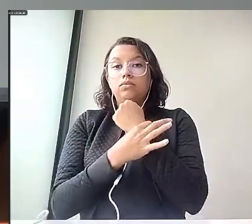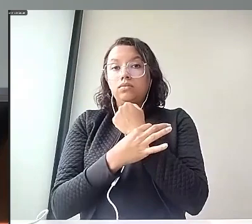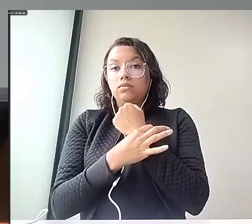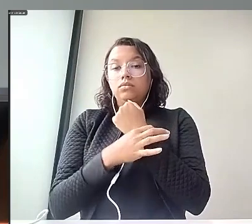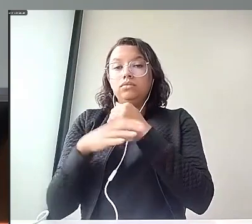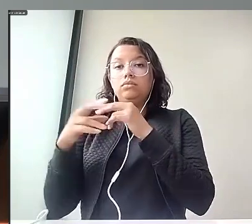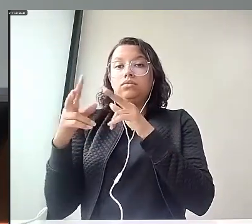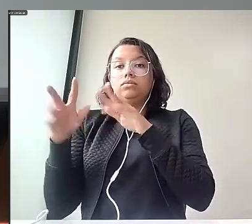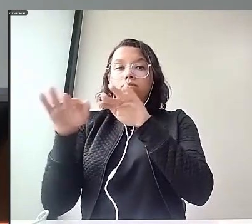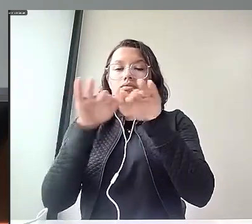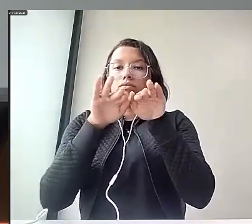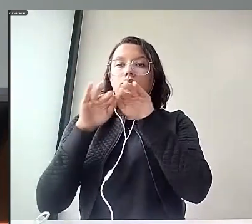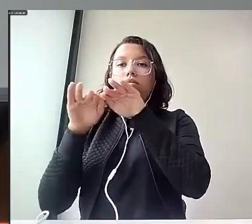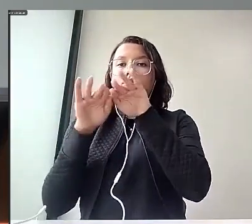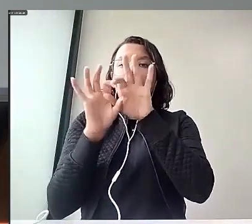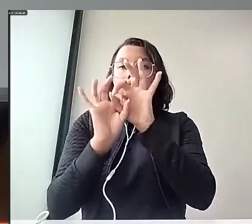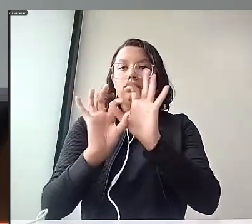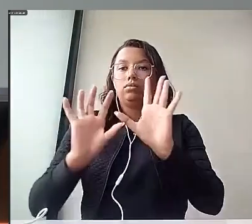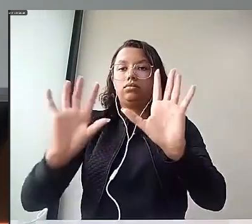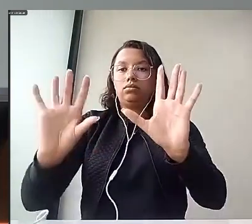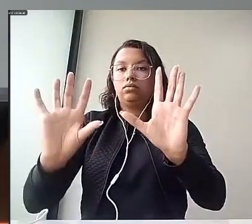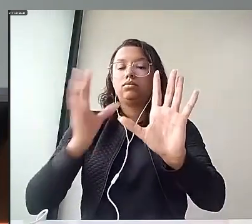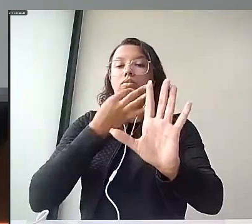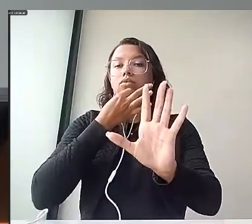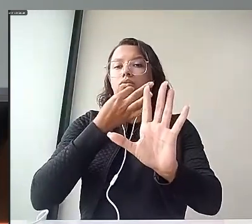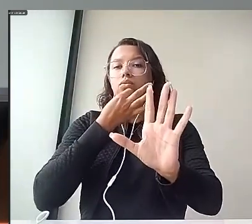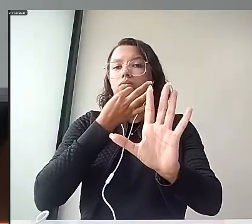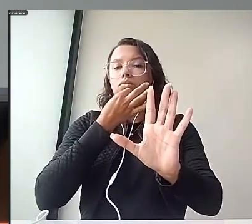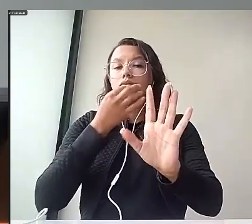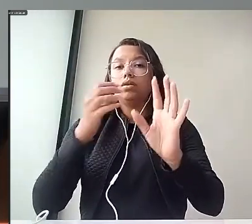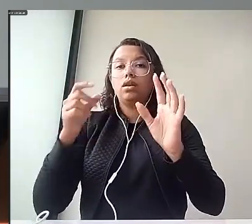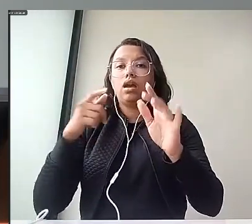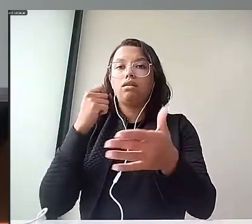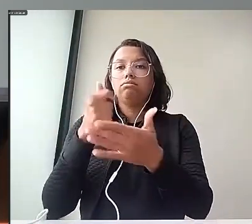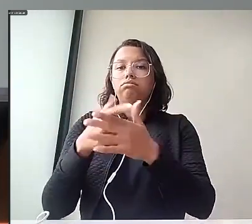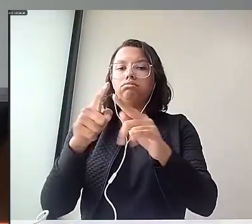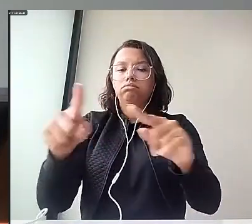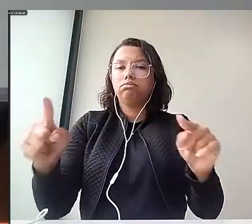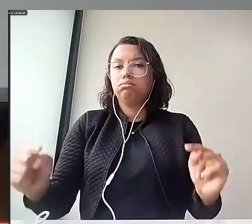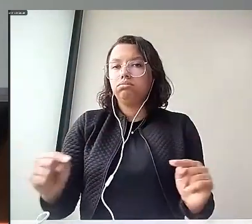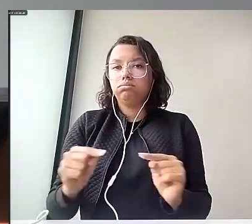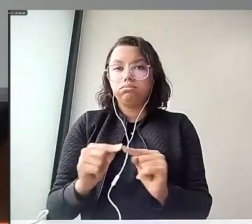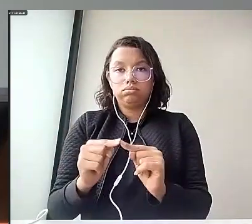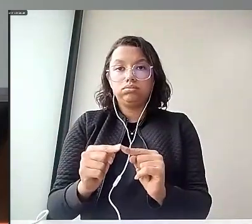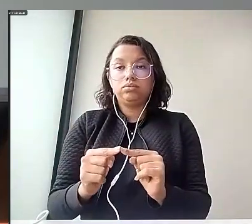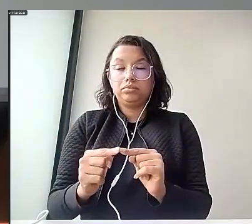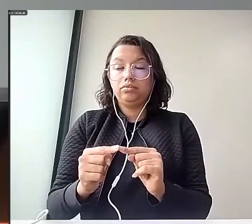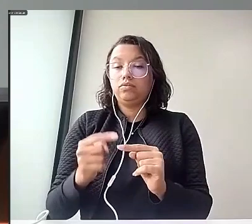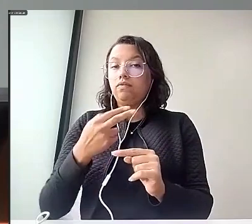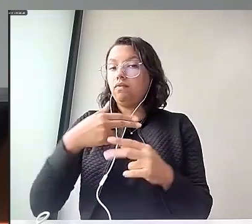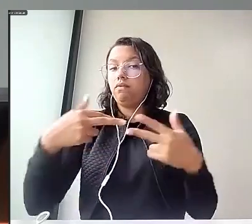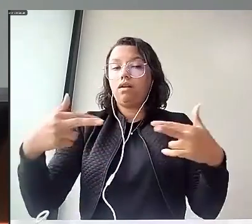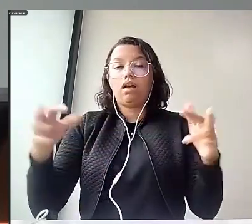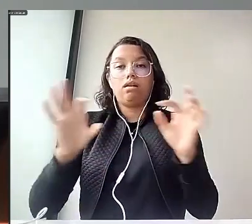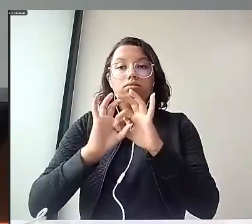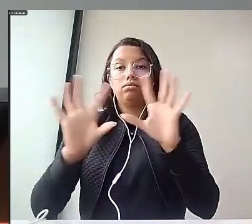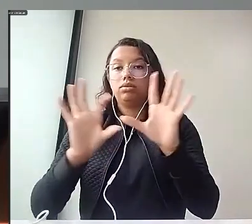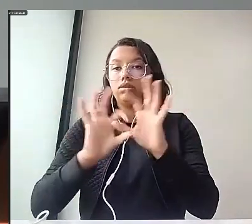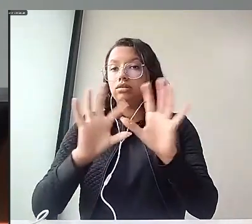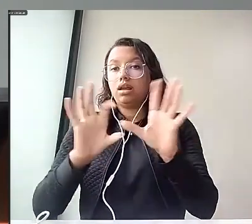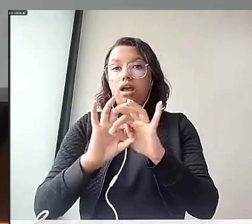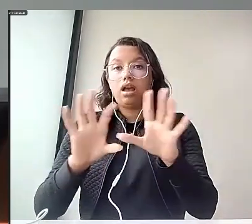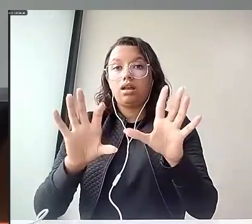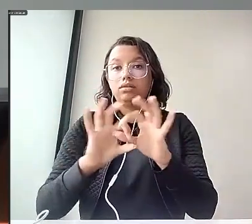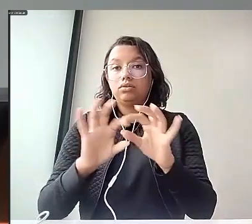la libertad de opinión, la propiedad, la libertad, varias libertades, etcétera, etcétera. Es decir,